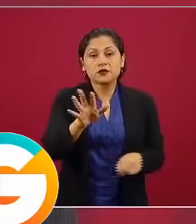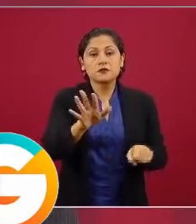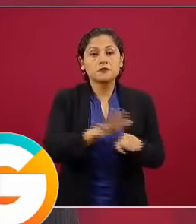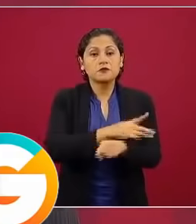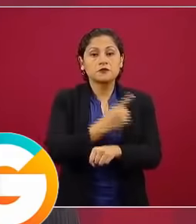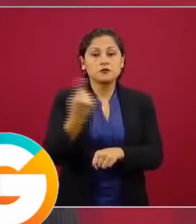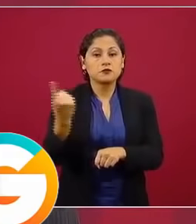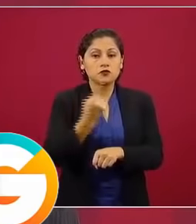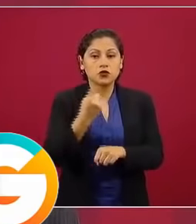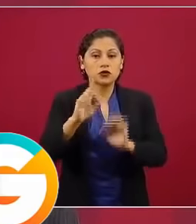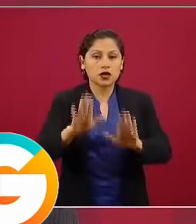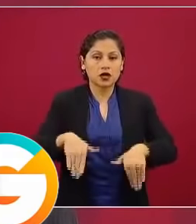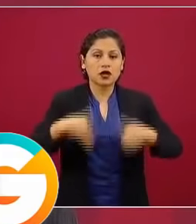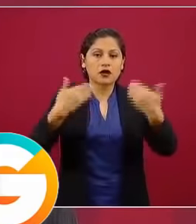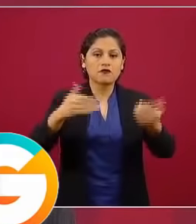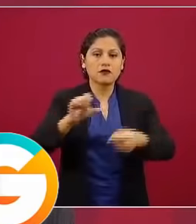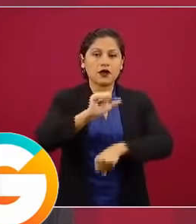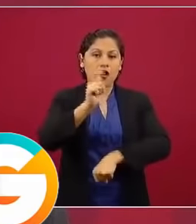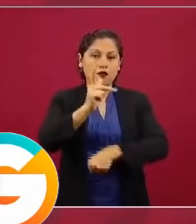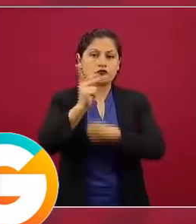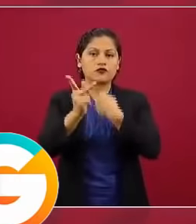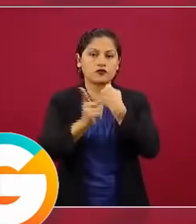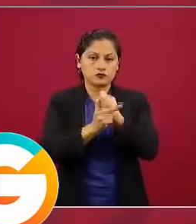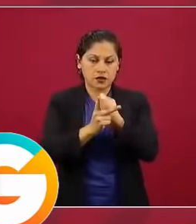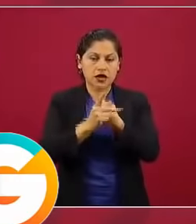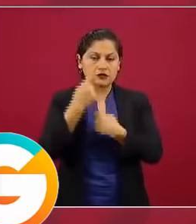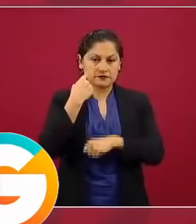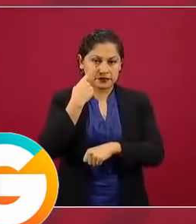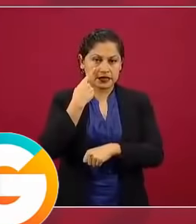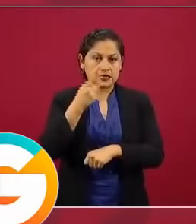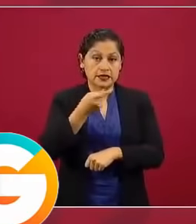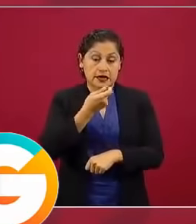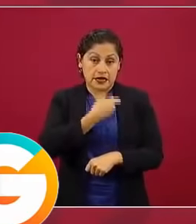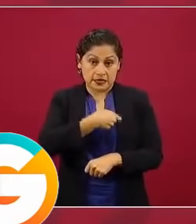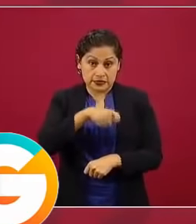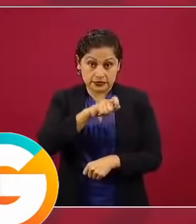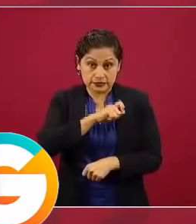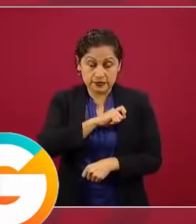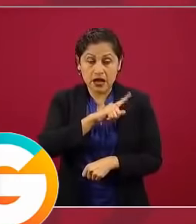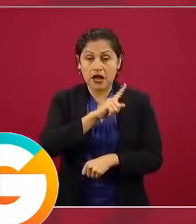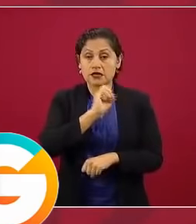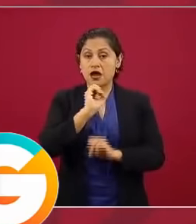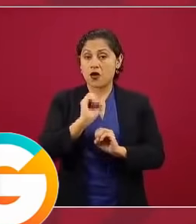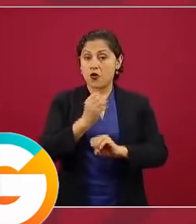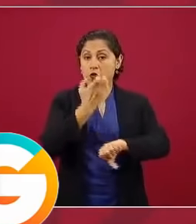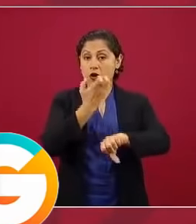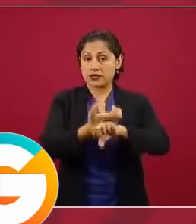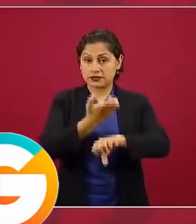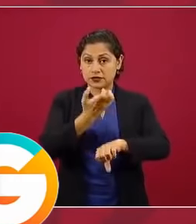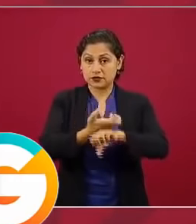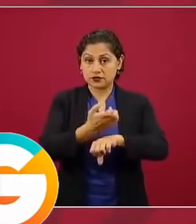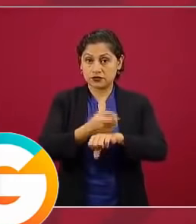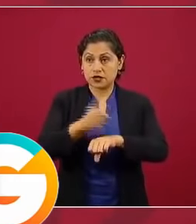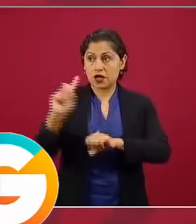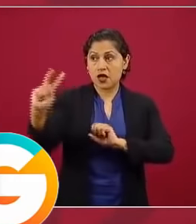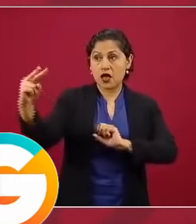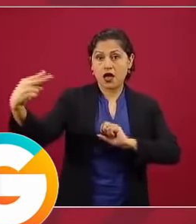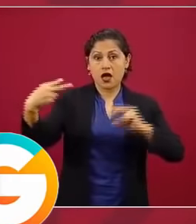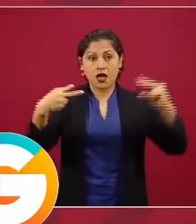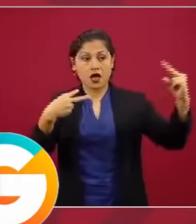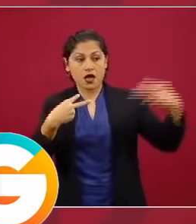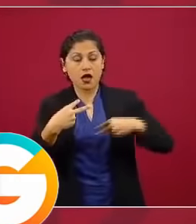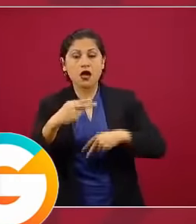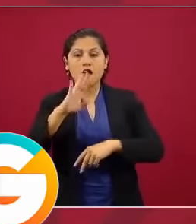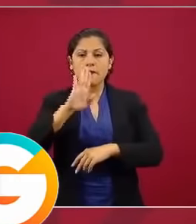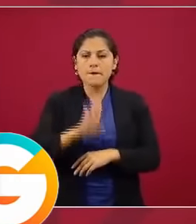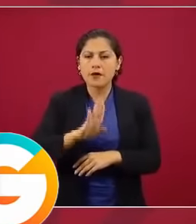particularmente en España, en Estados Unidos, pues no se piense que se actúa de